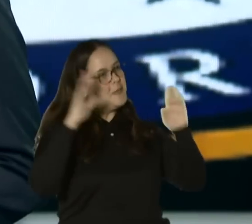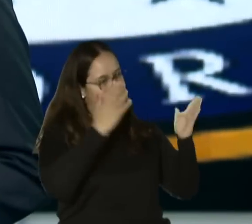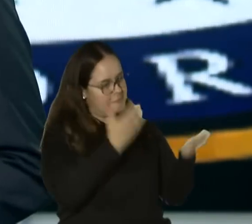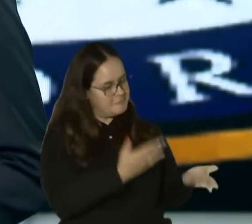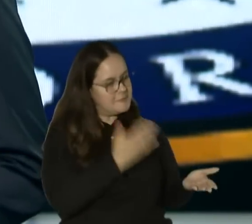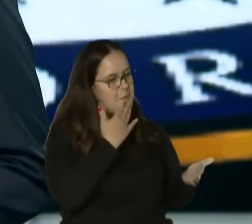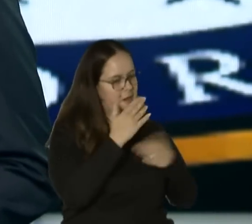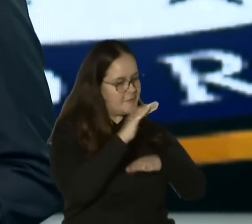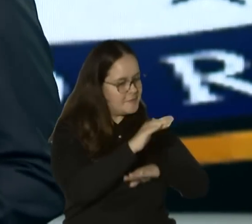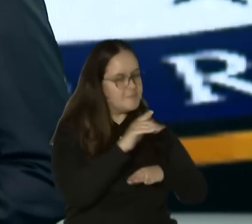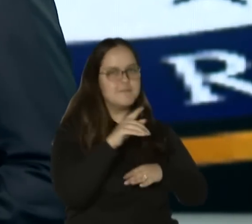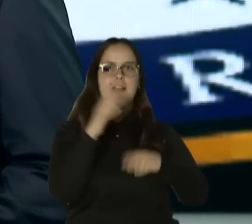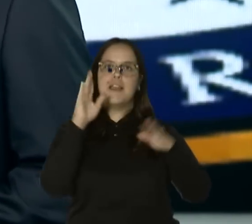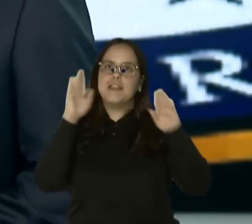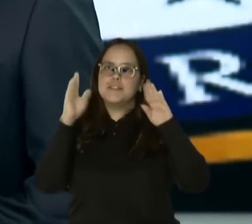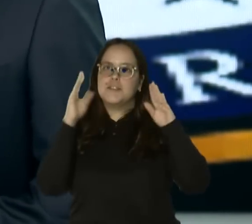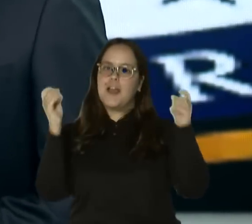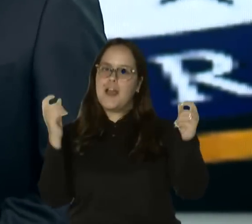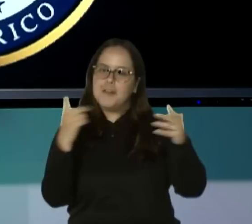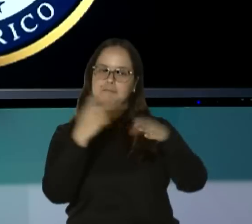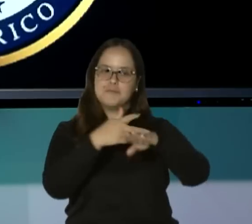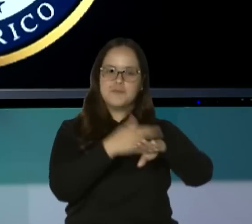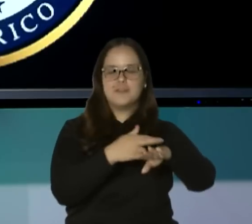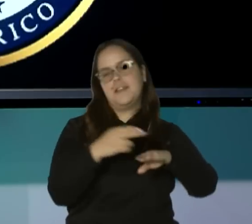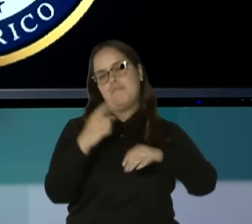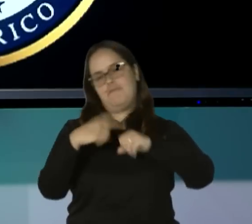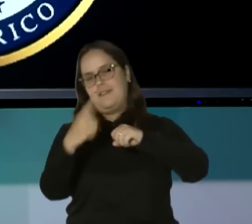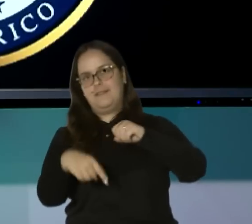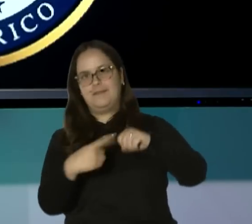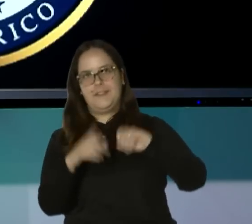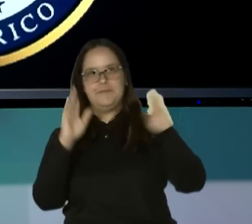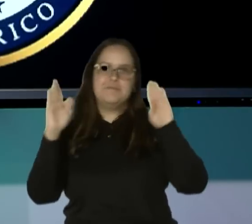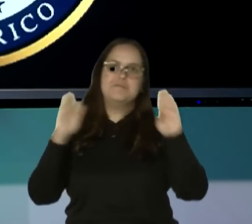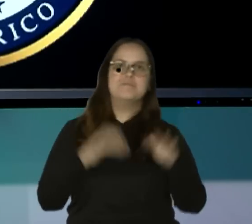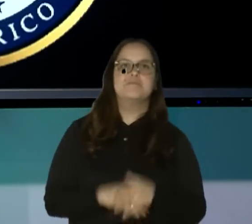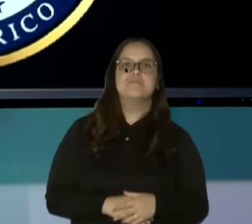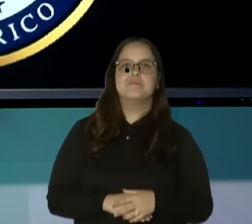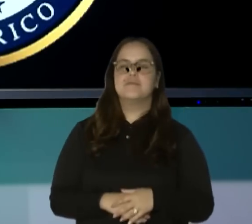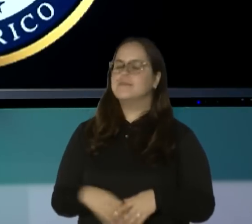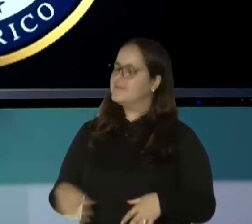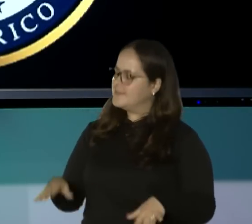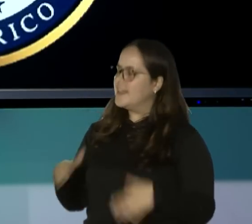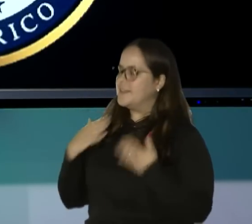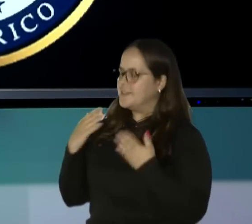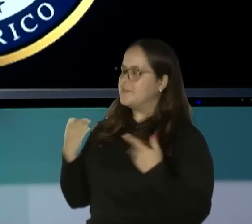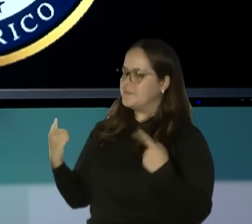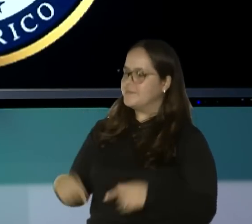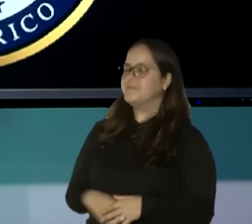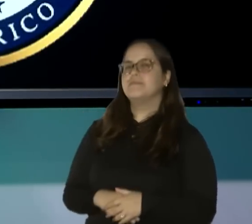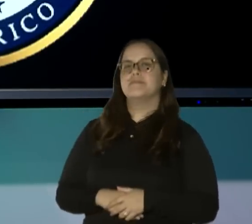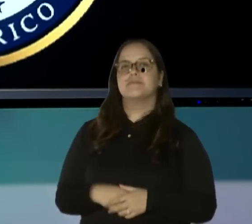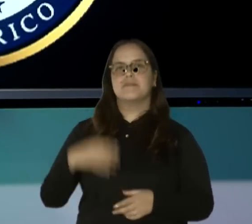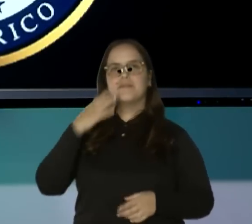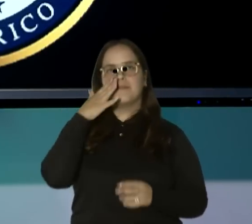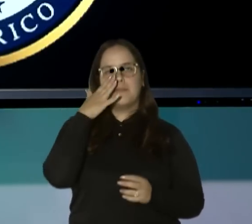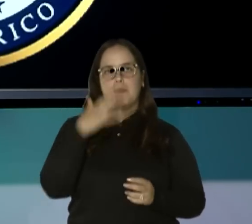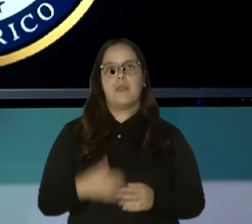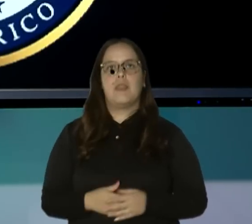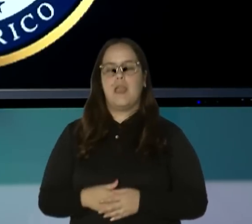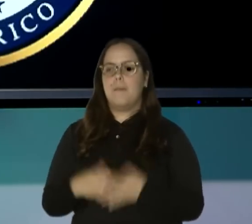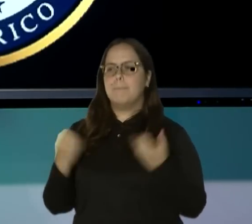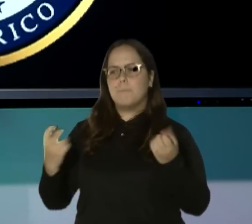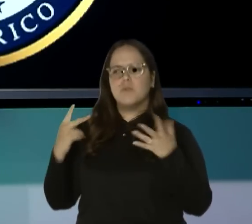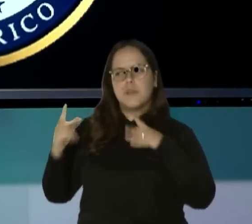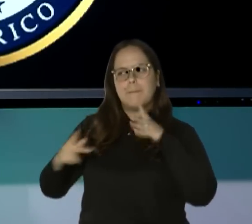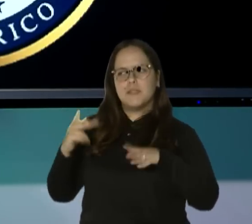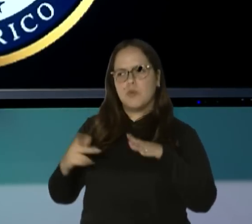a todo el mundo. Excelente. Gracias por estar con nosotros. Hay muchas personas, secretario, que cuando fuera de Puerto Rico,